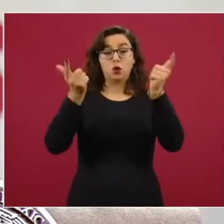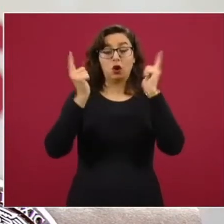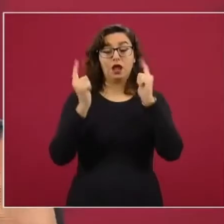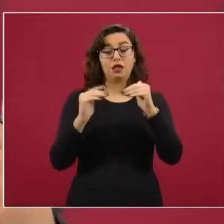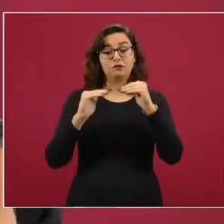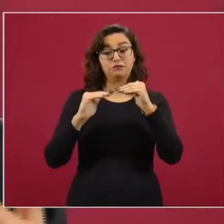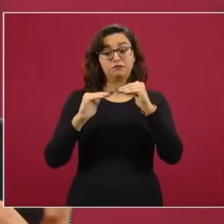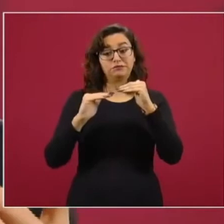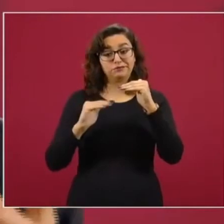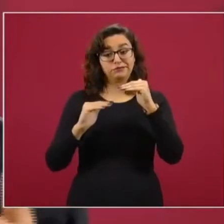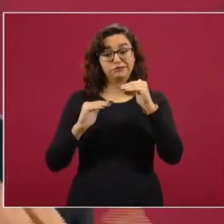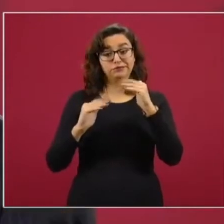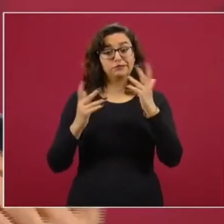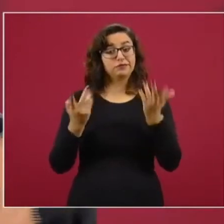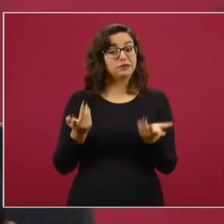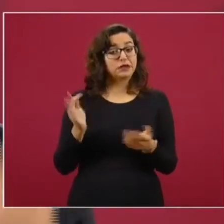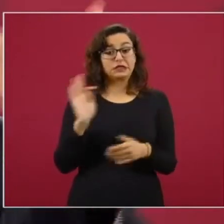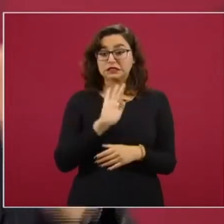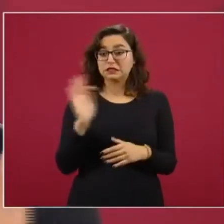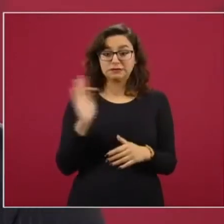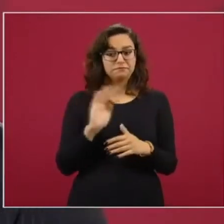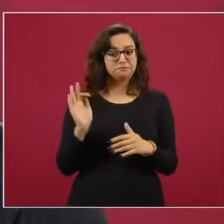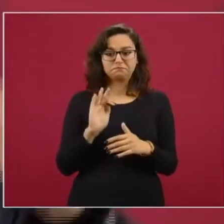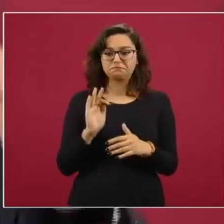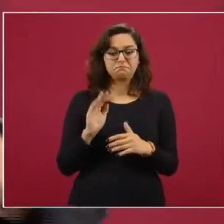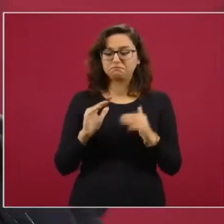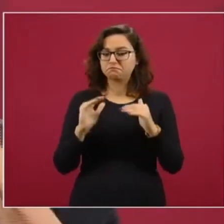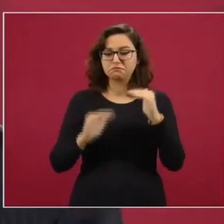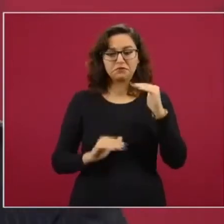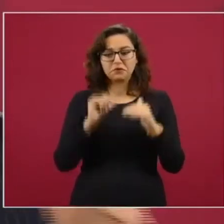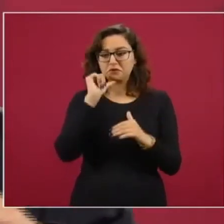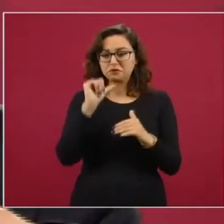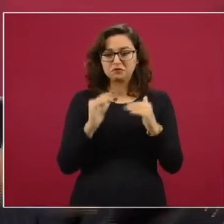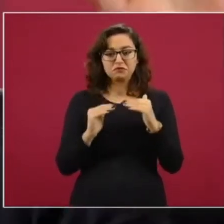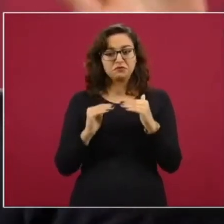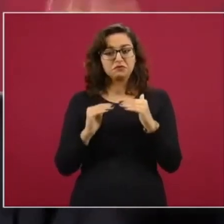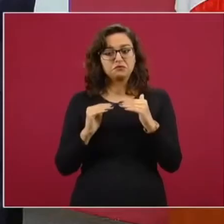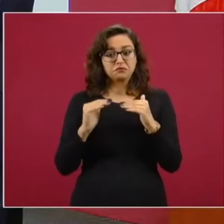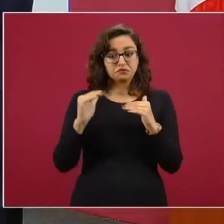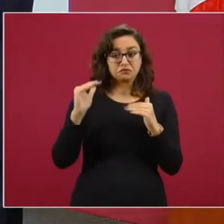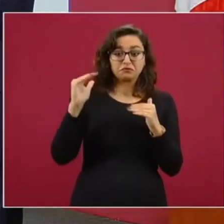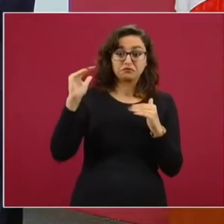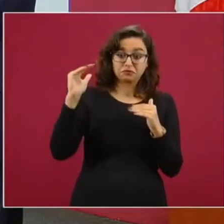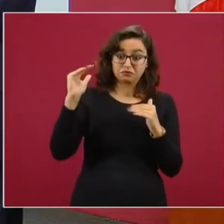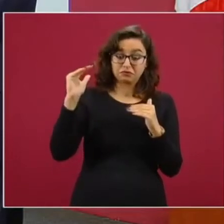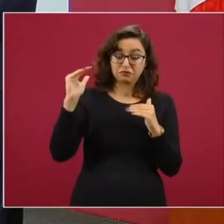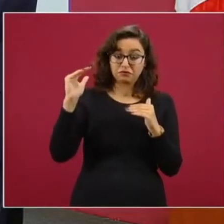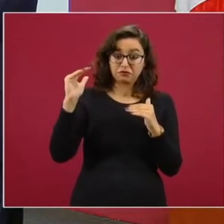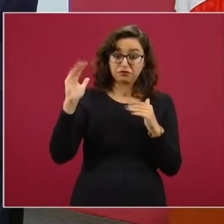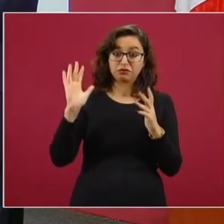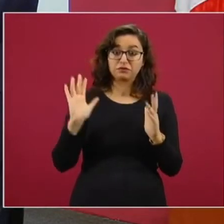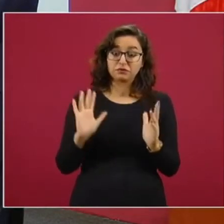deseable. La otra posibilidad es que no, que cambie la trayectoria, en vez de seguir bajando, regrese